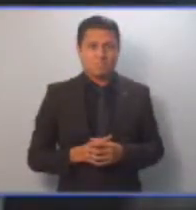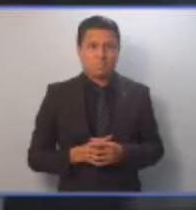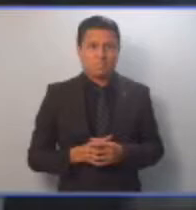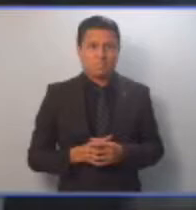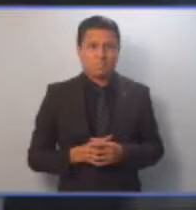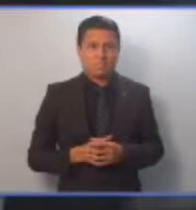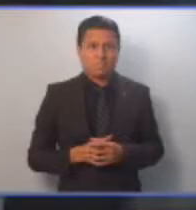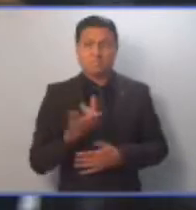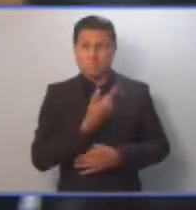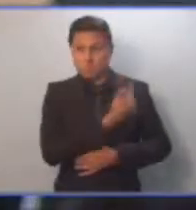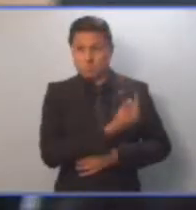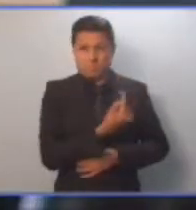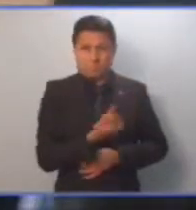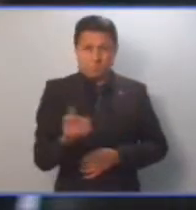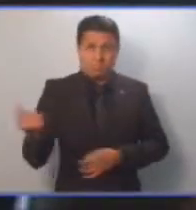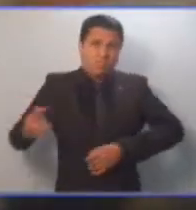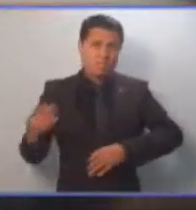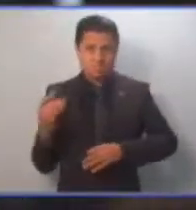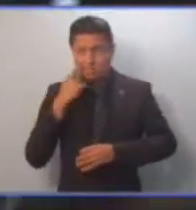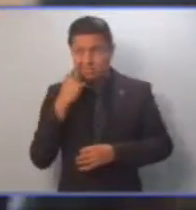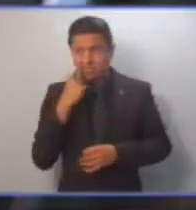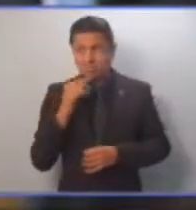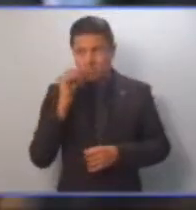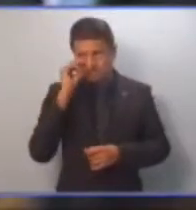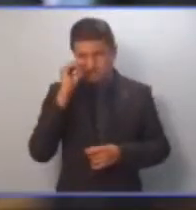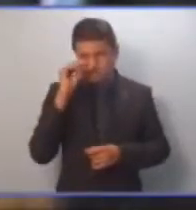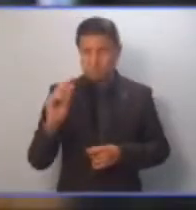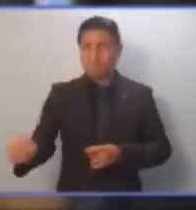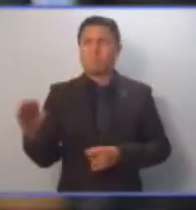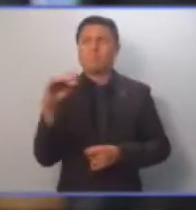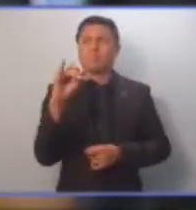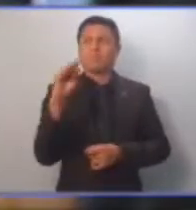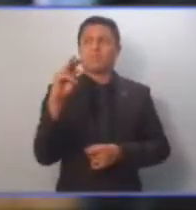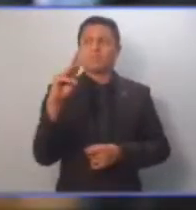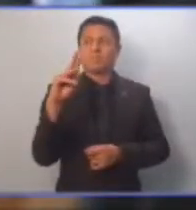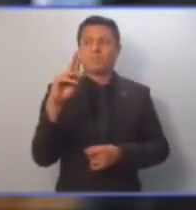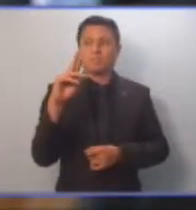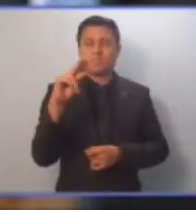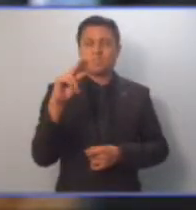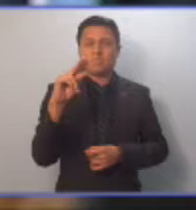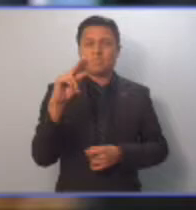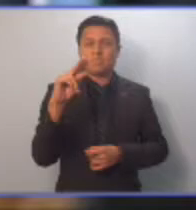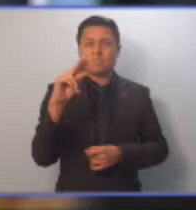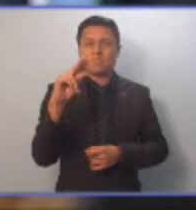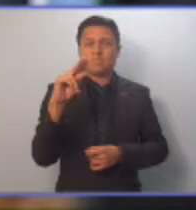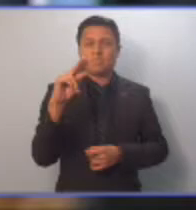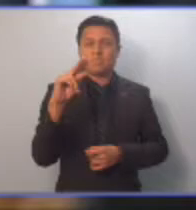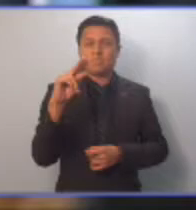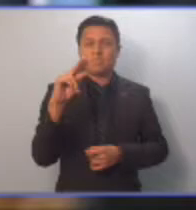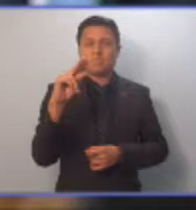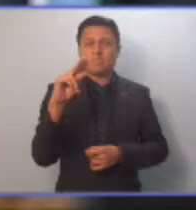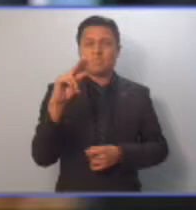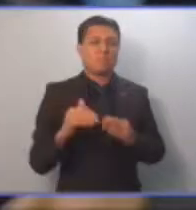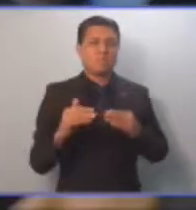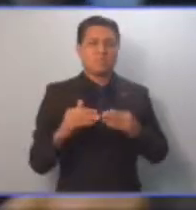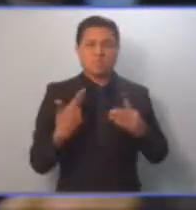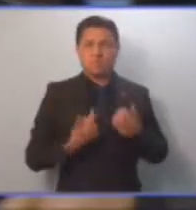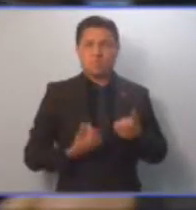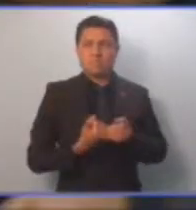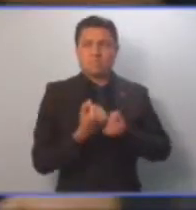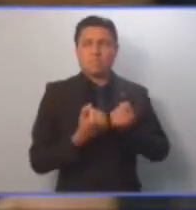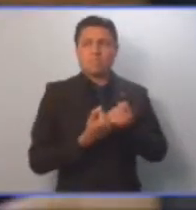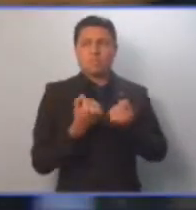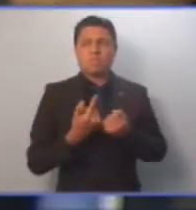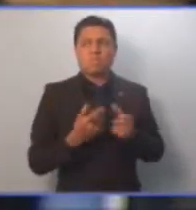como personas. Olga Miranda, presidenta de FUSATE, también merece nuestro apoyo,